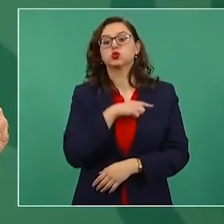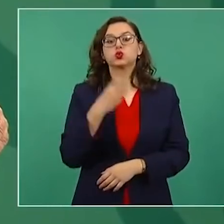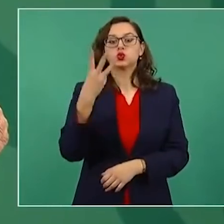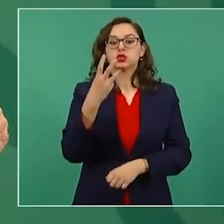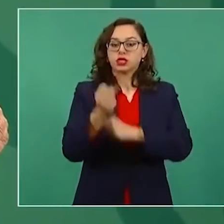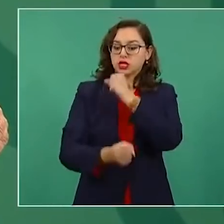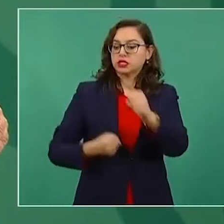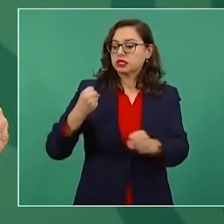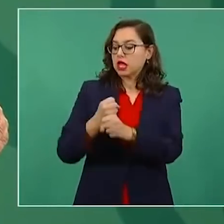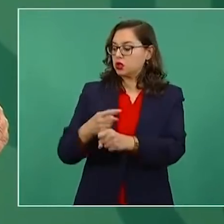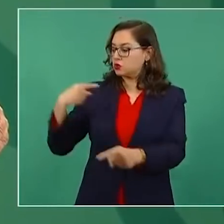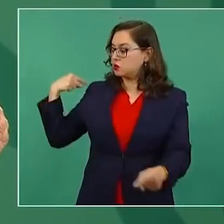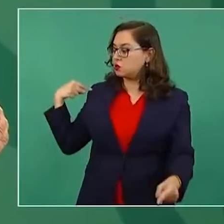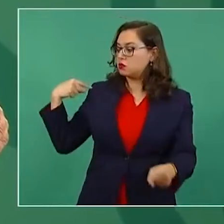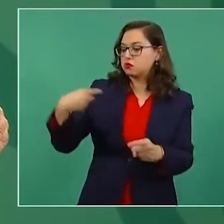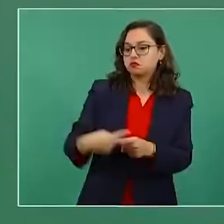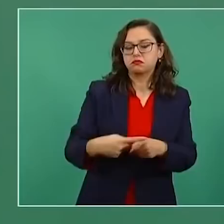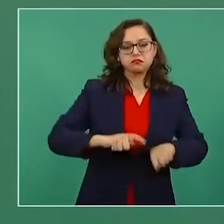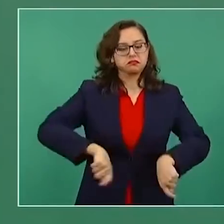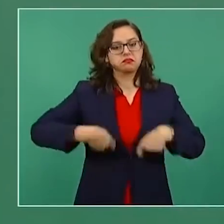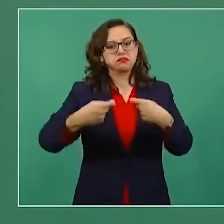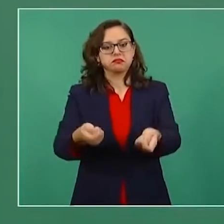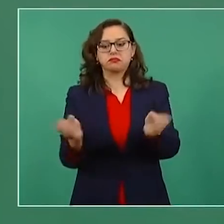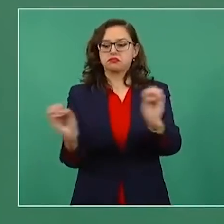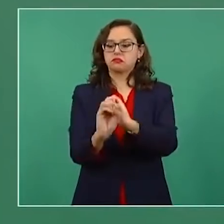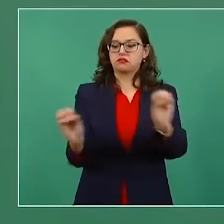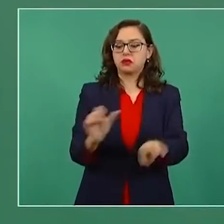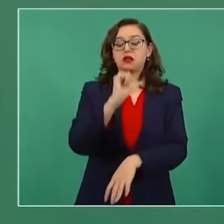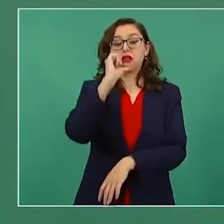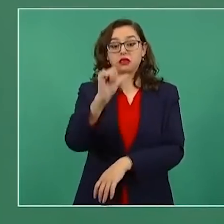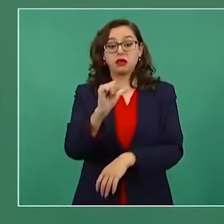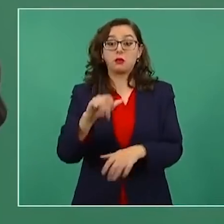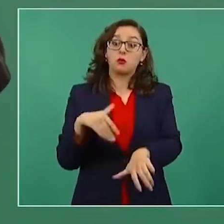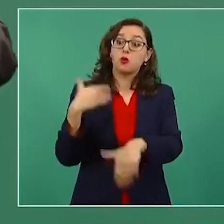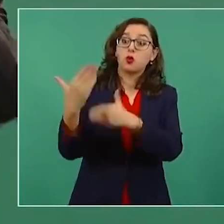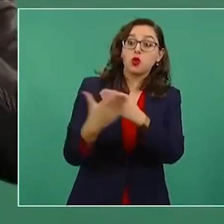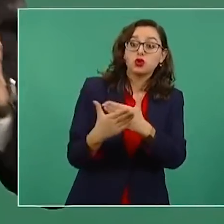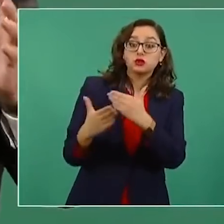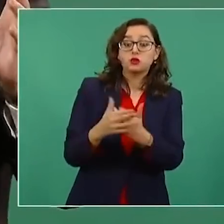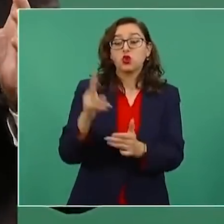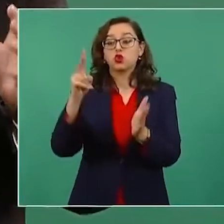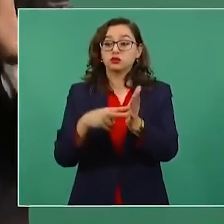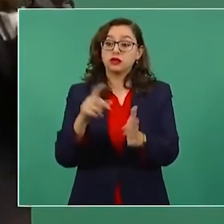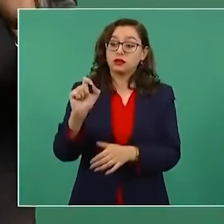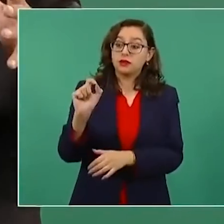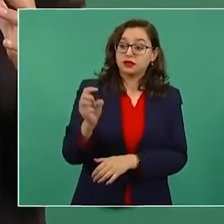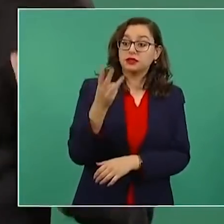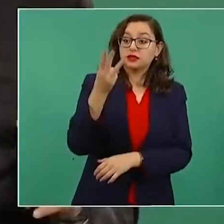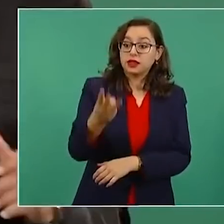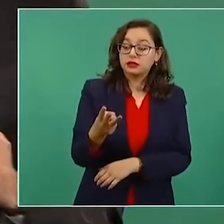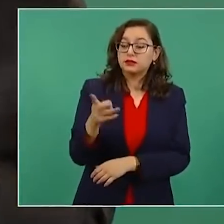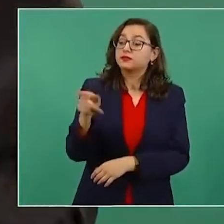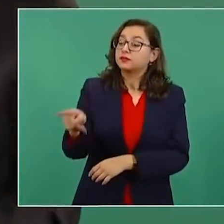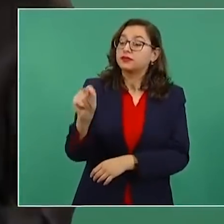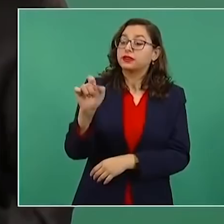tocar resolver esto y no tengo ningún problema de conciencia, es saber, ya está. Ahora,